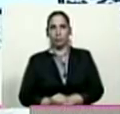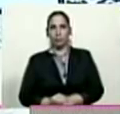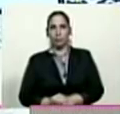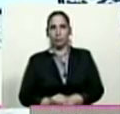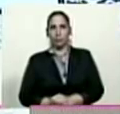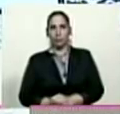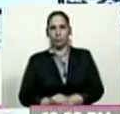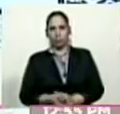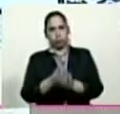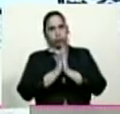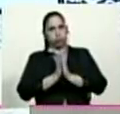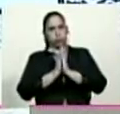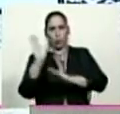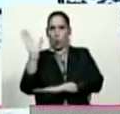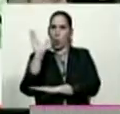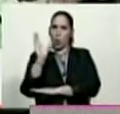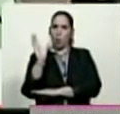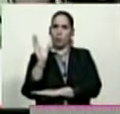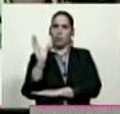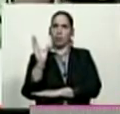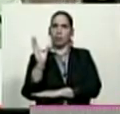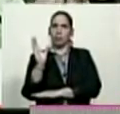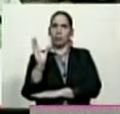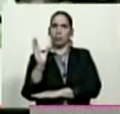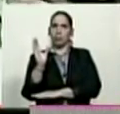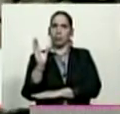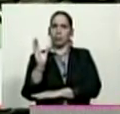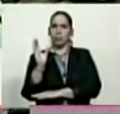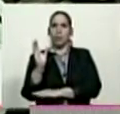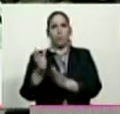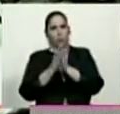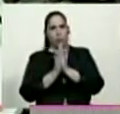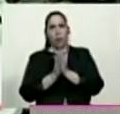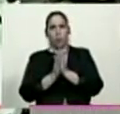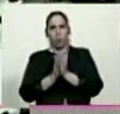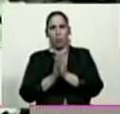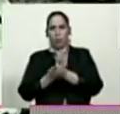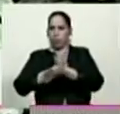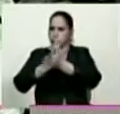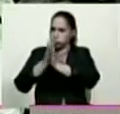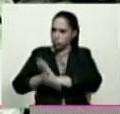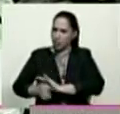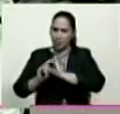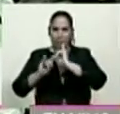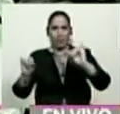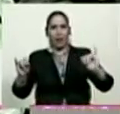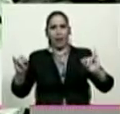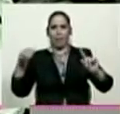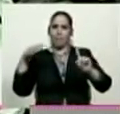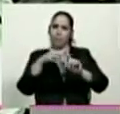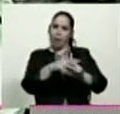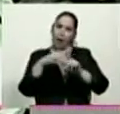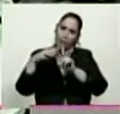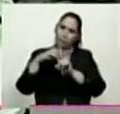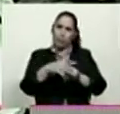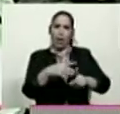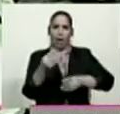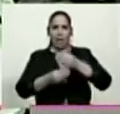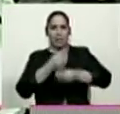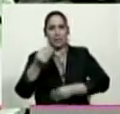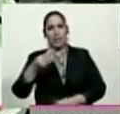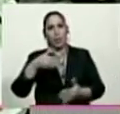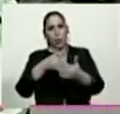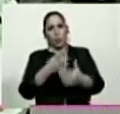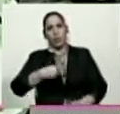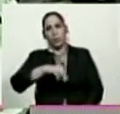por favor, bájenle el perfil a esta provocación y a este daño que quieren hacer a nuestras patrias, a